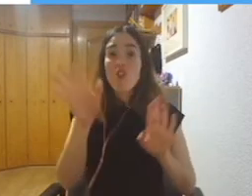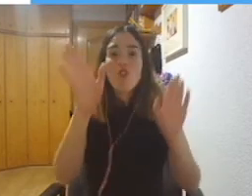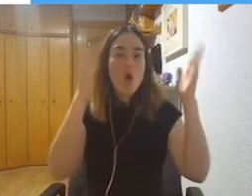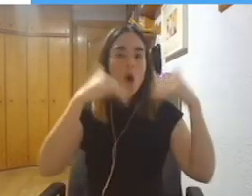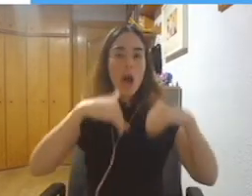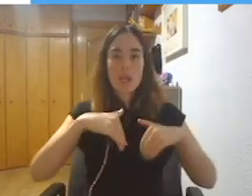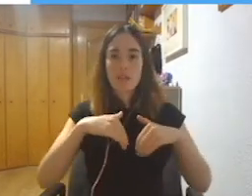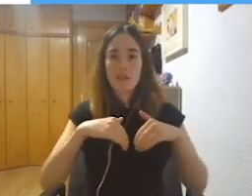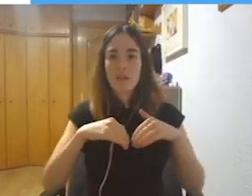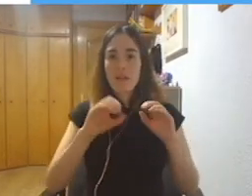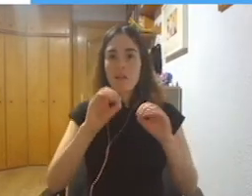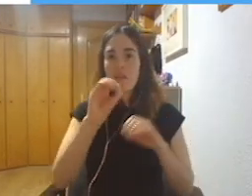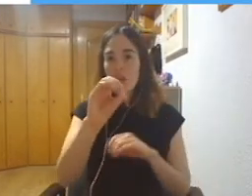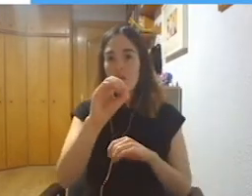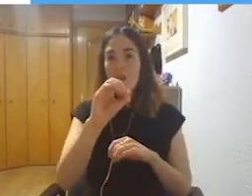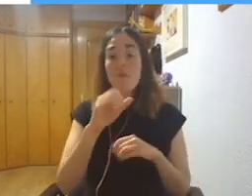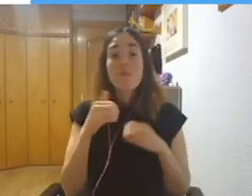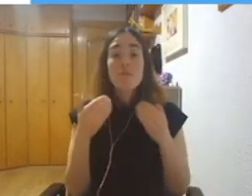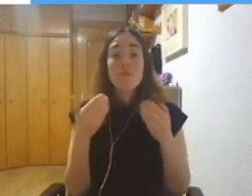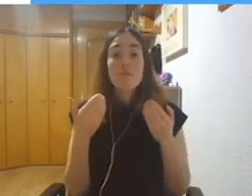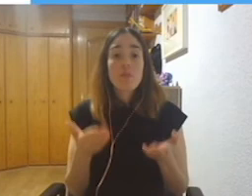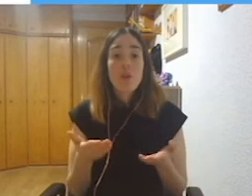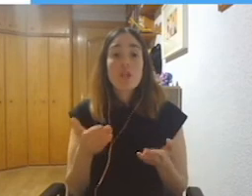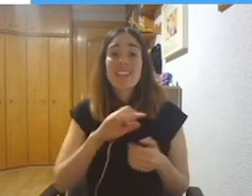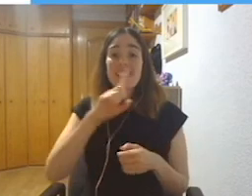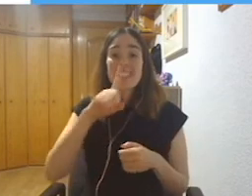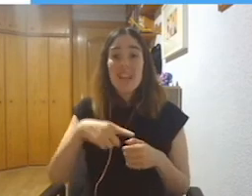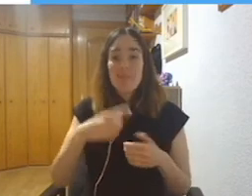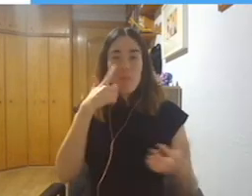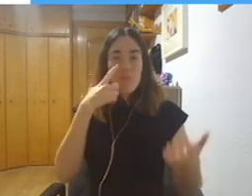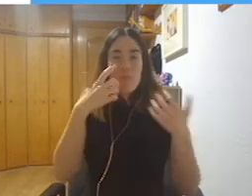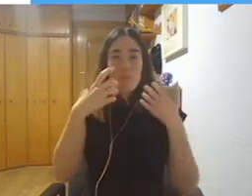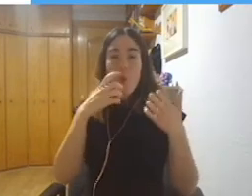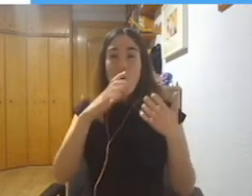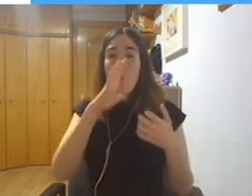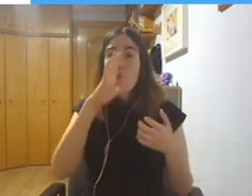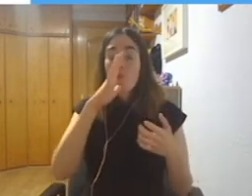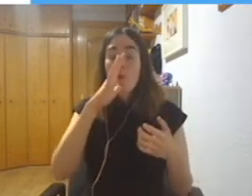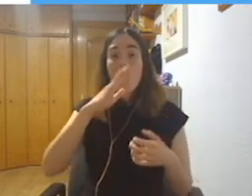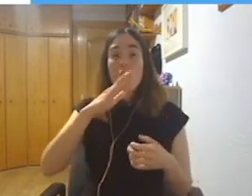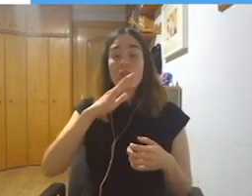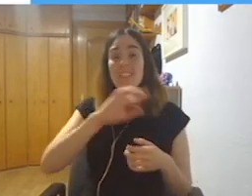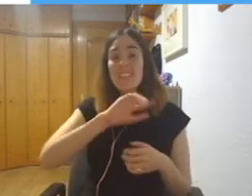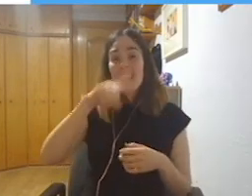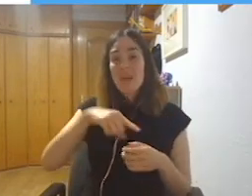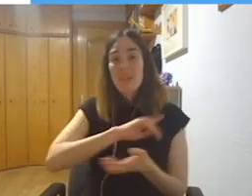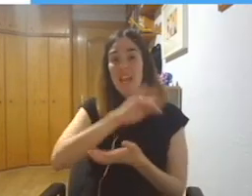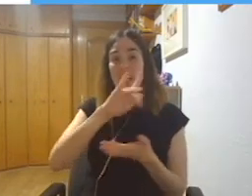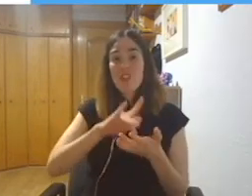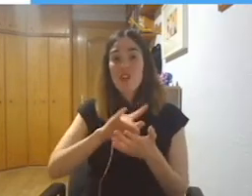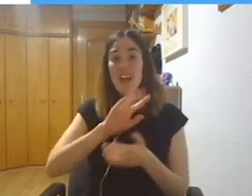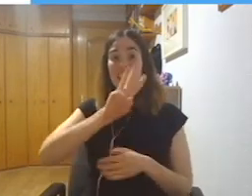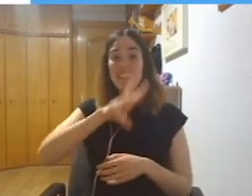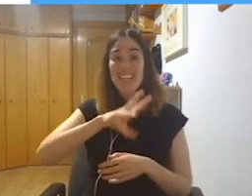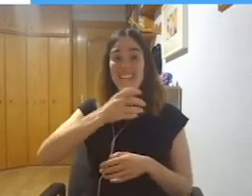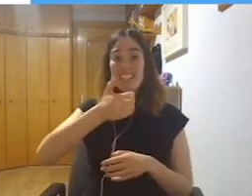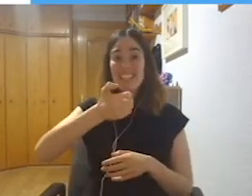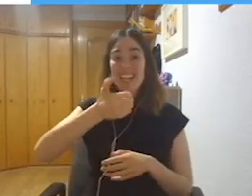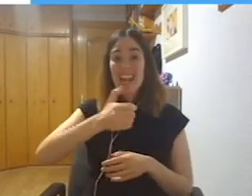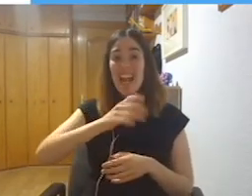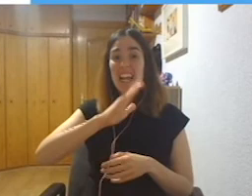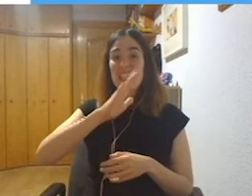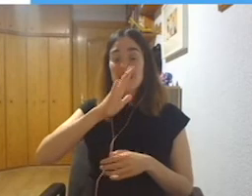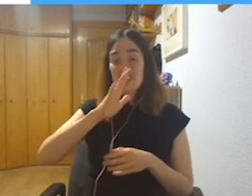directamente. Y, y bueno, también llamativo que precisamente los 3 canales que